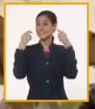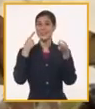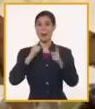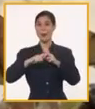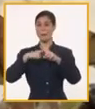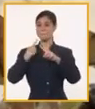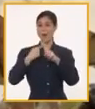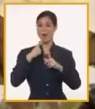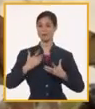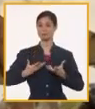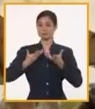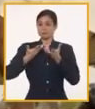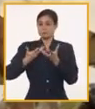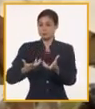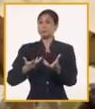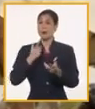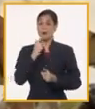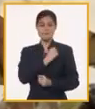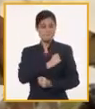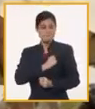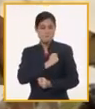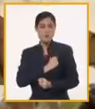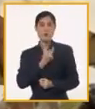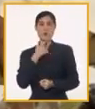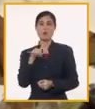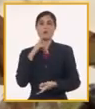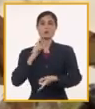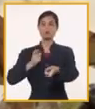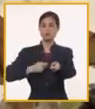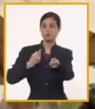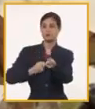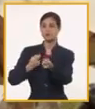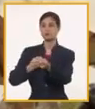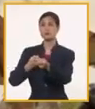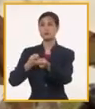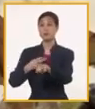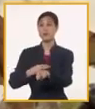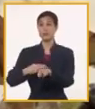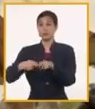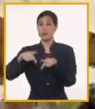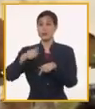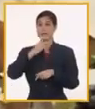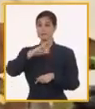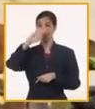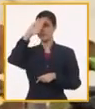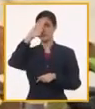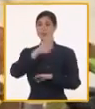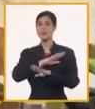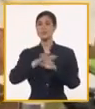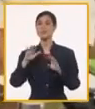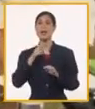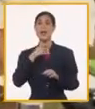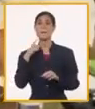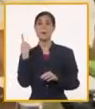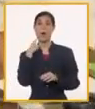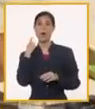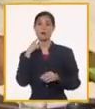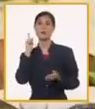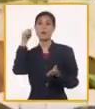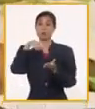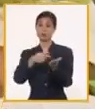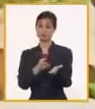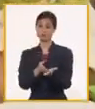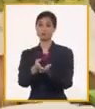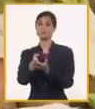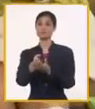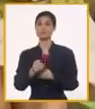y humildad en los más importantes acontecimientos históricos de las últimas 6 décadas y que sin embargo no